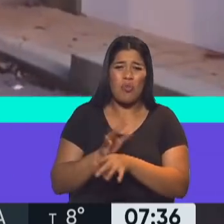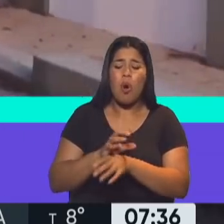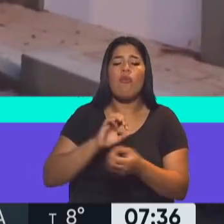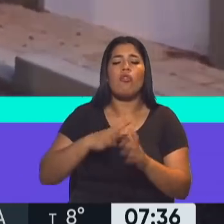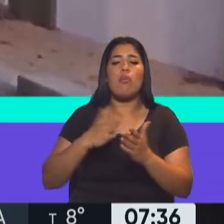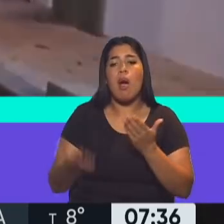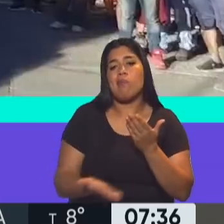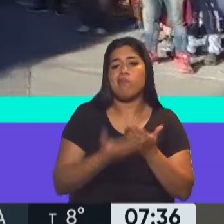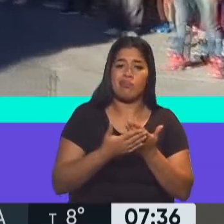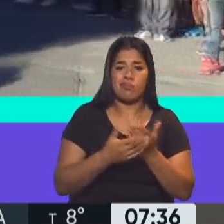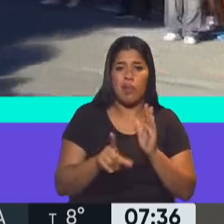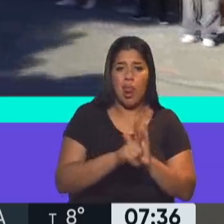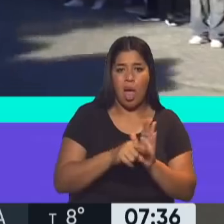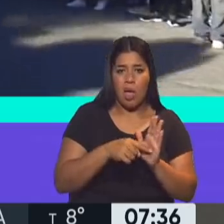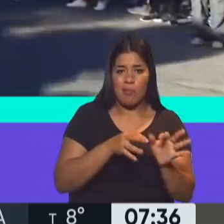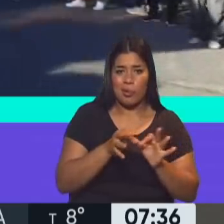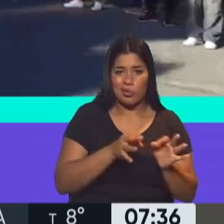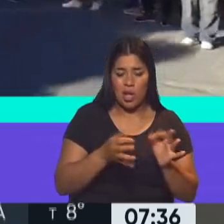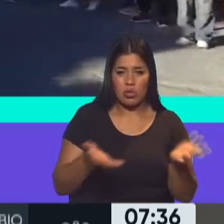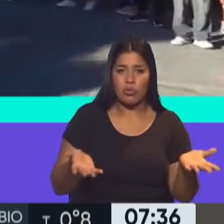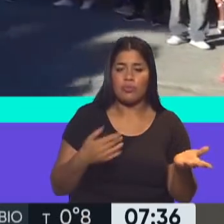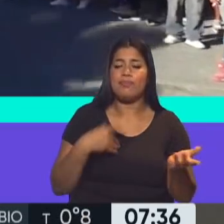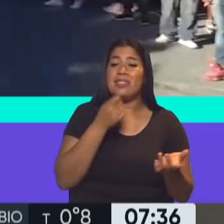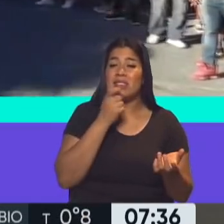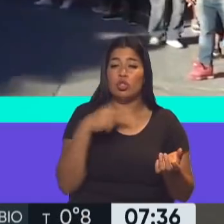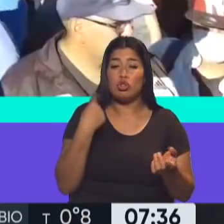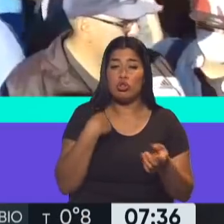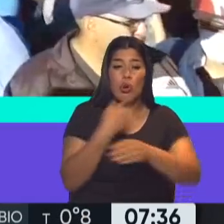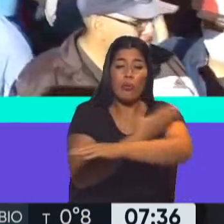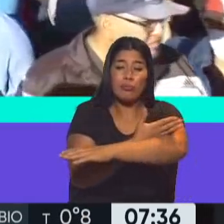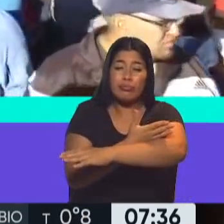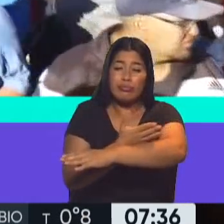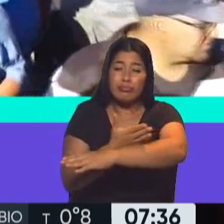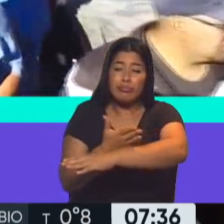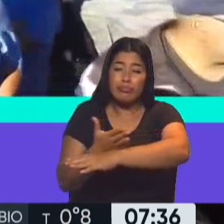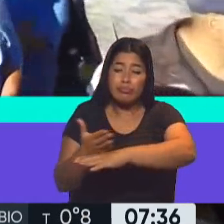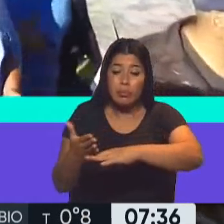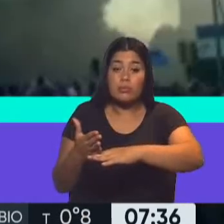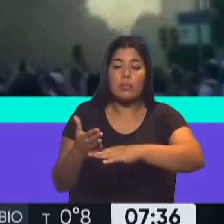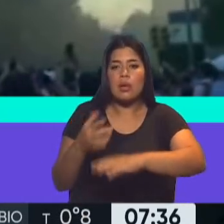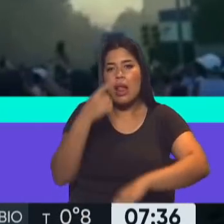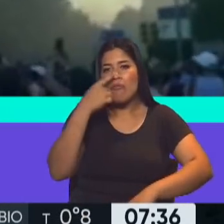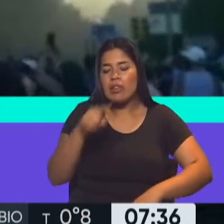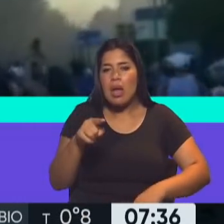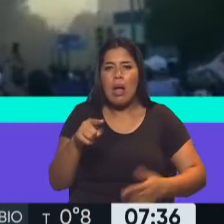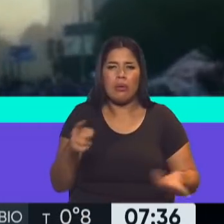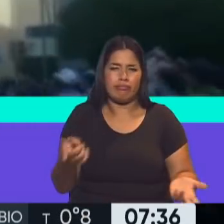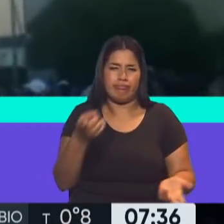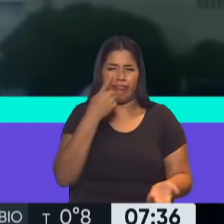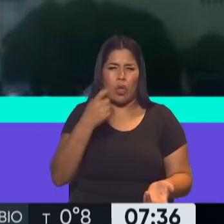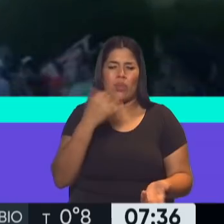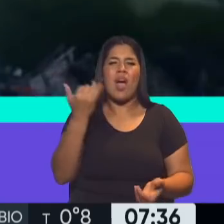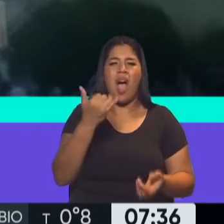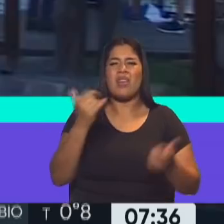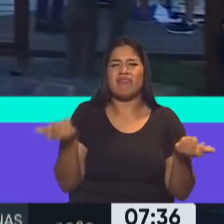denuncia por falsedad ideológica. Digo, cuando uno mira toda esta película y al final termina metiendo una sesión inventada